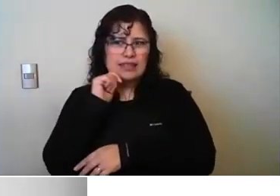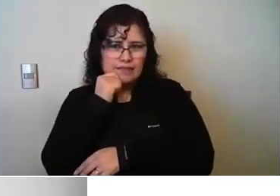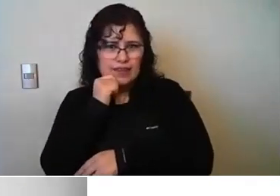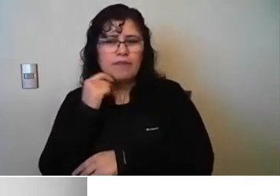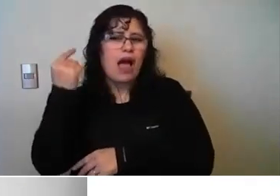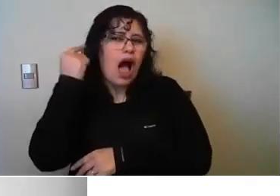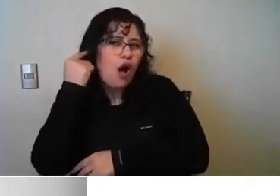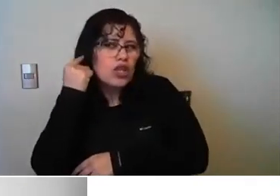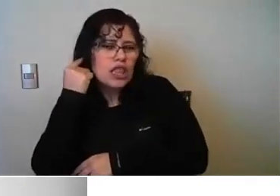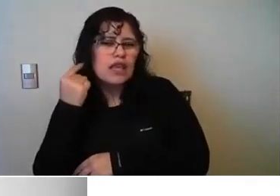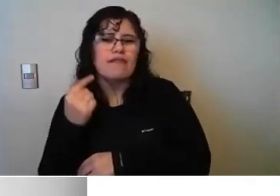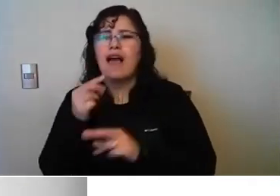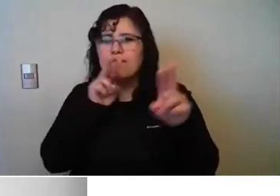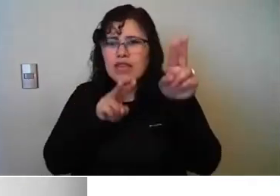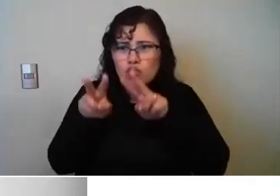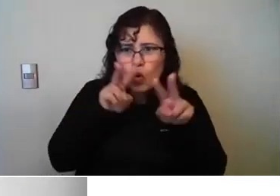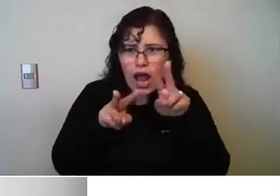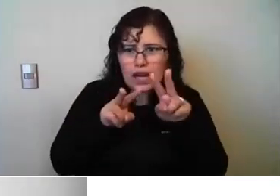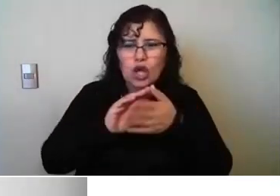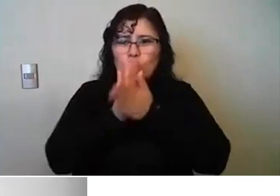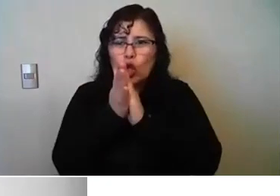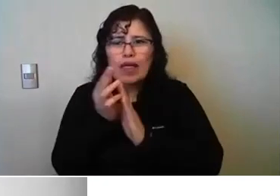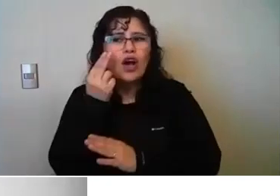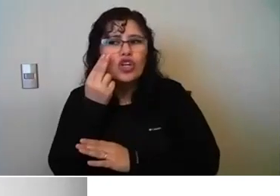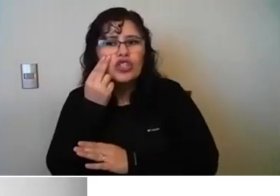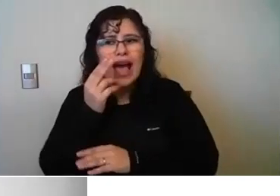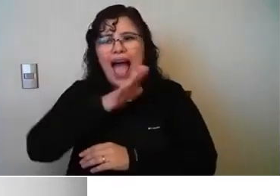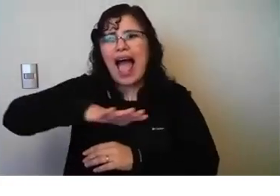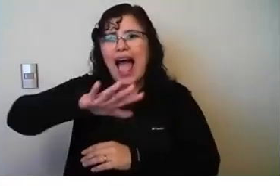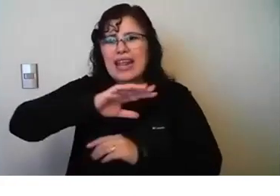auditiva y visuales, todas conocidas como áreas primarias.